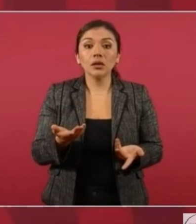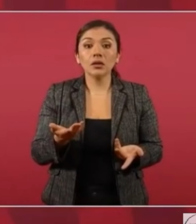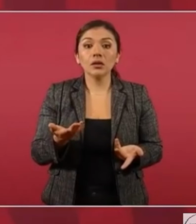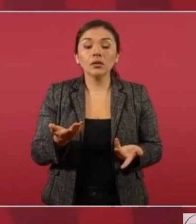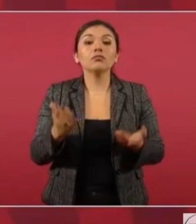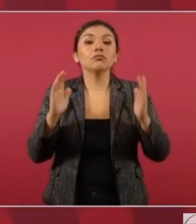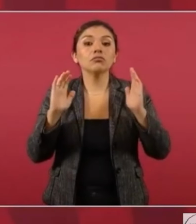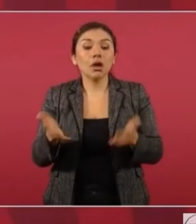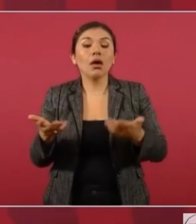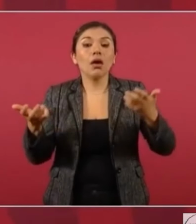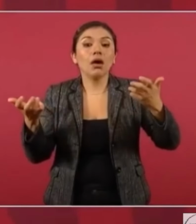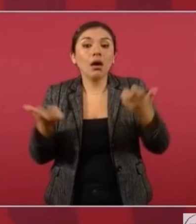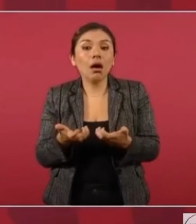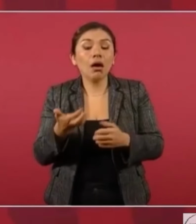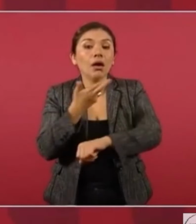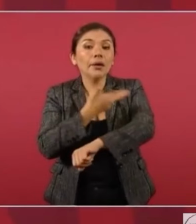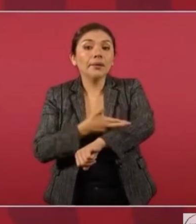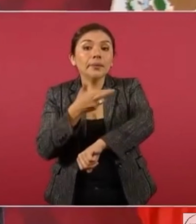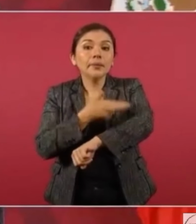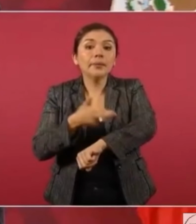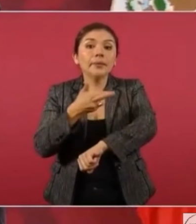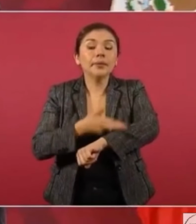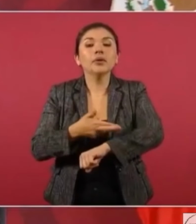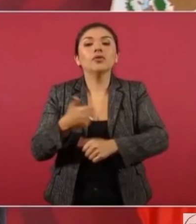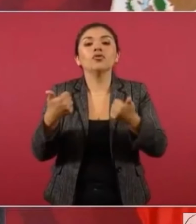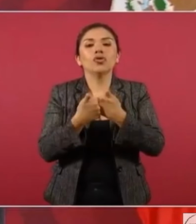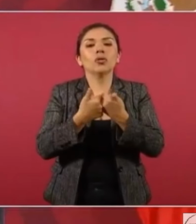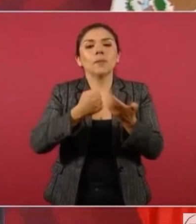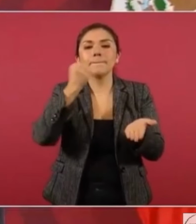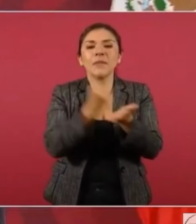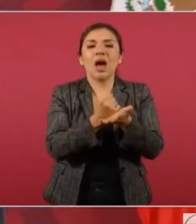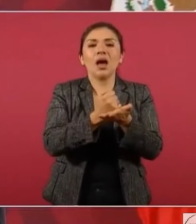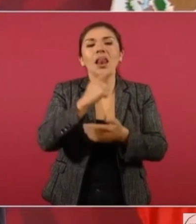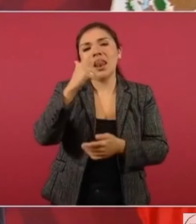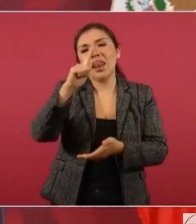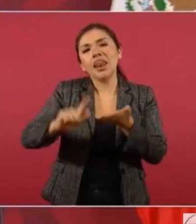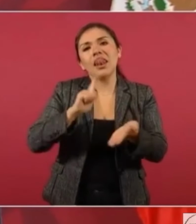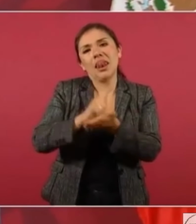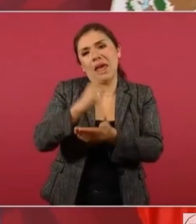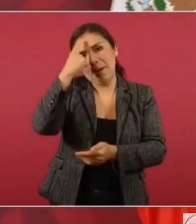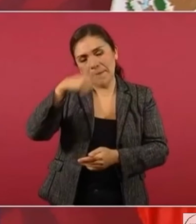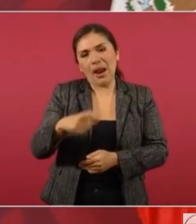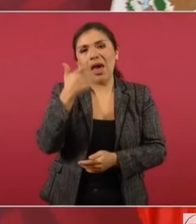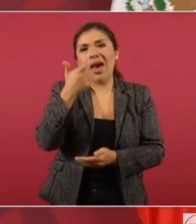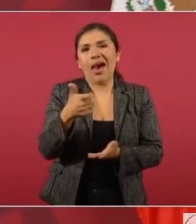llevó a cabo, se aprobó una ley de austeridad,